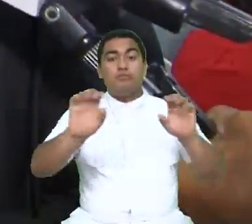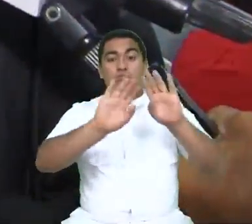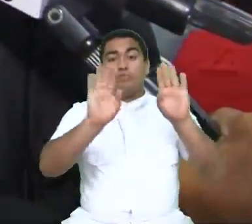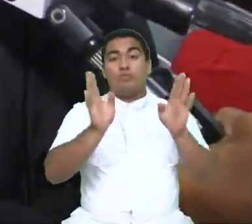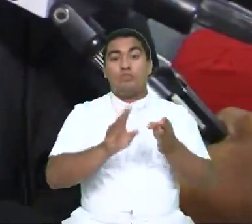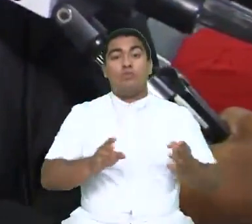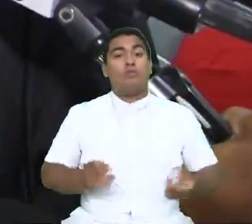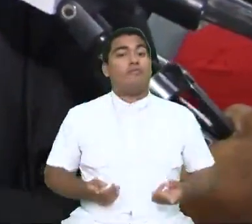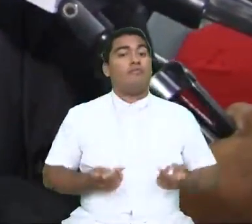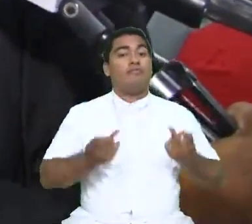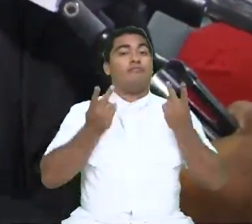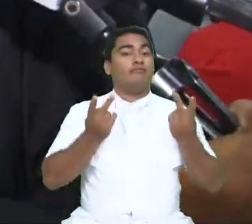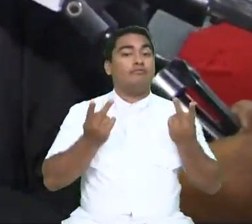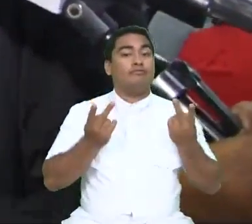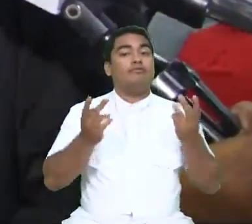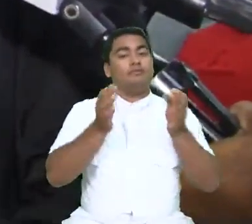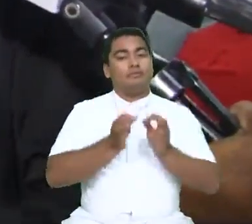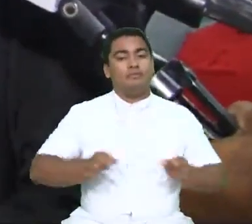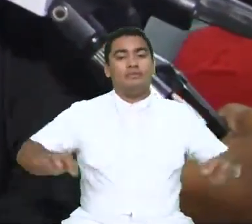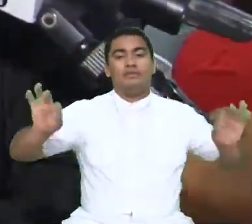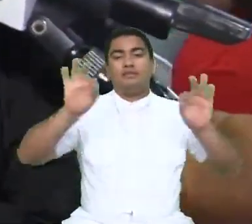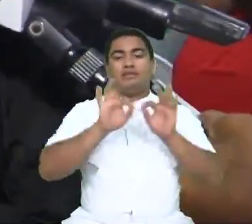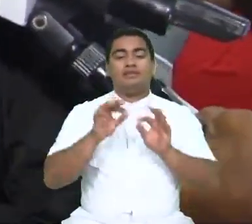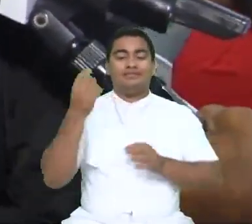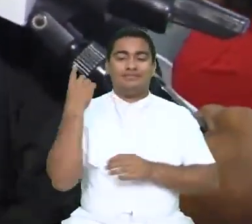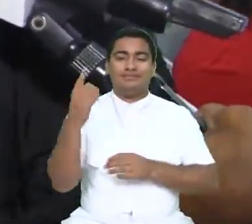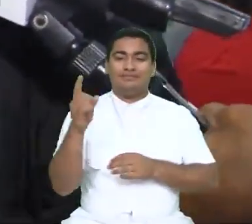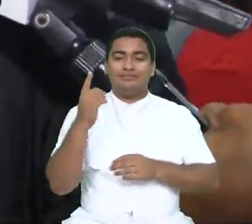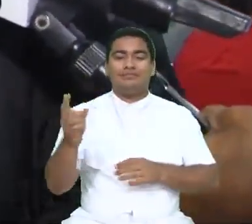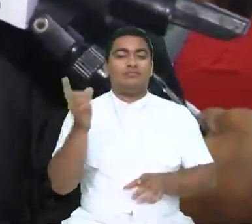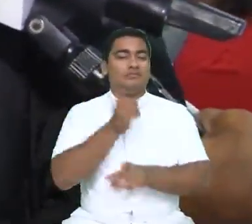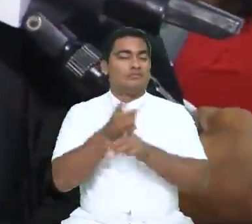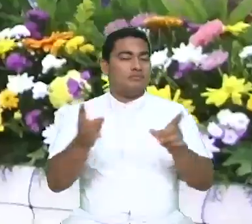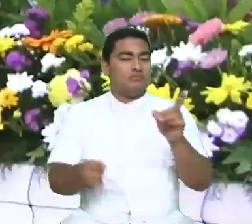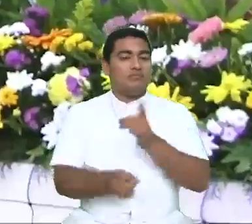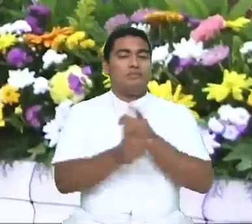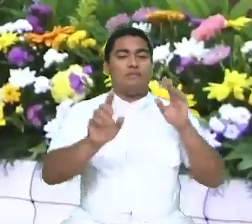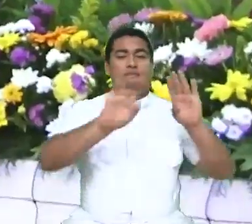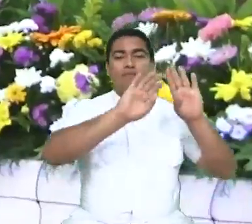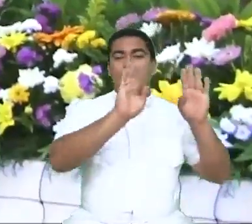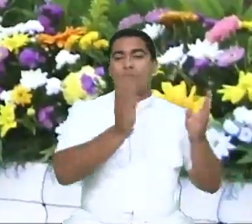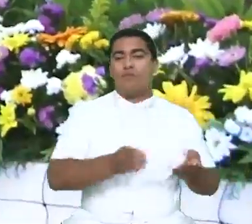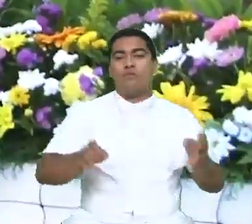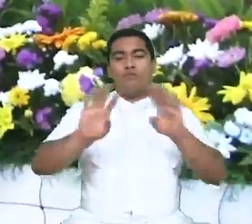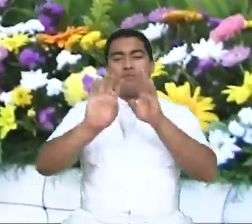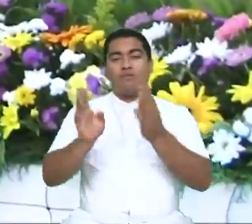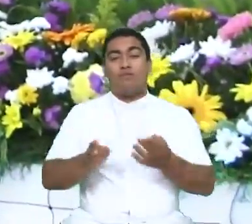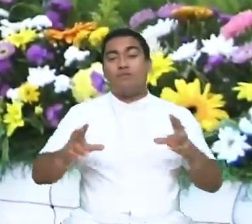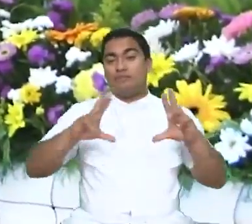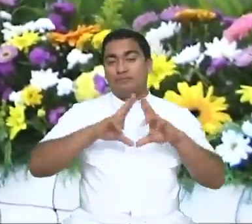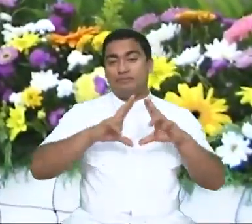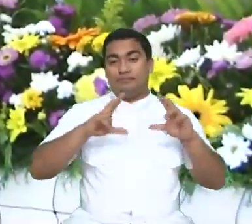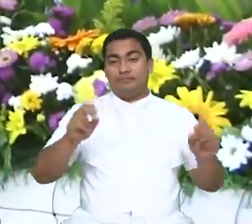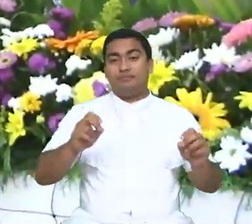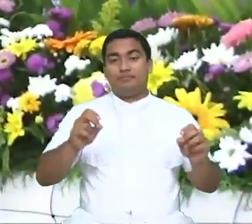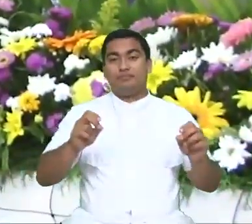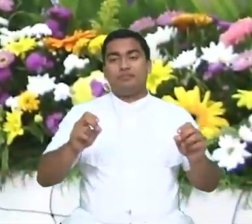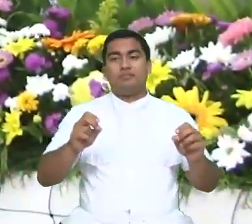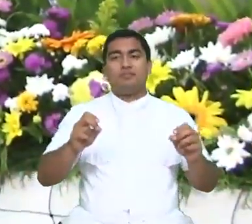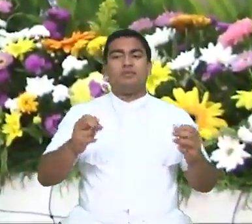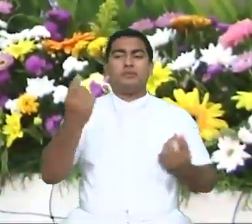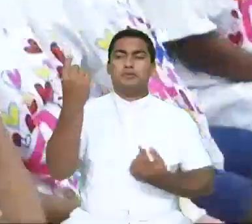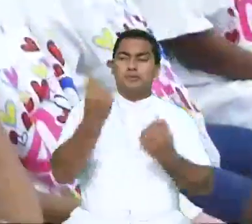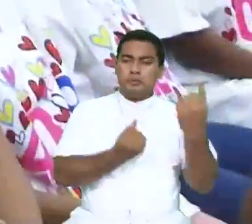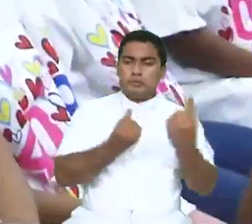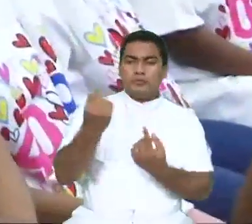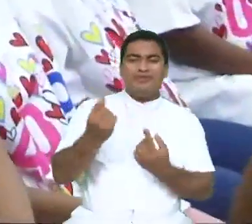Vida, que procura los derechos y los deberes de la mujer nicaragüense en todos los ámbitos. En este encuentro participaron más de